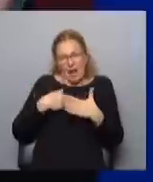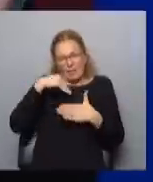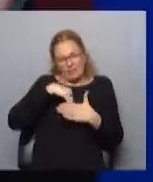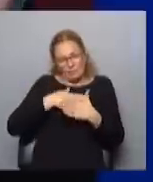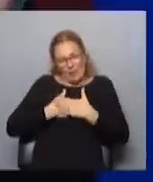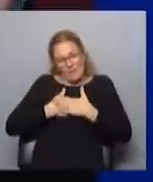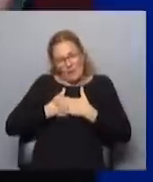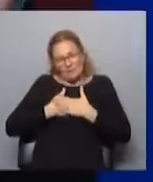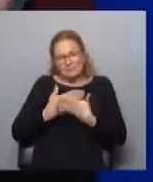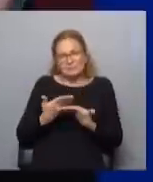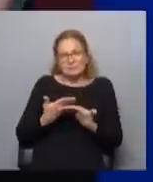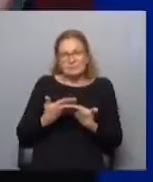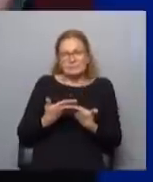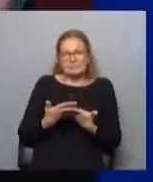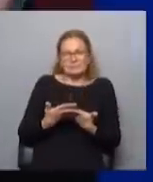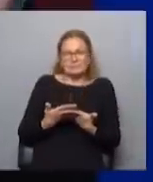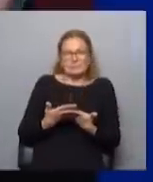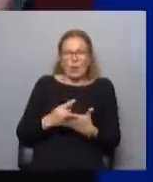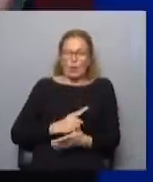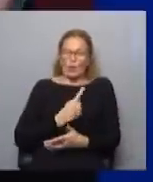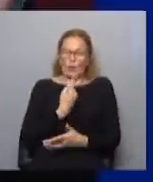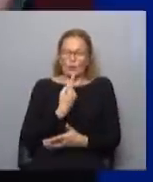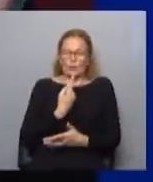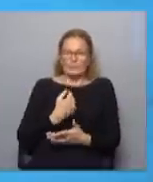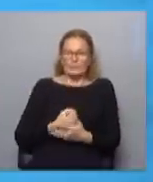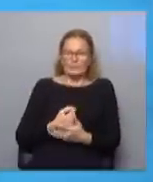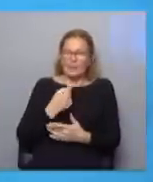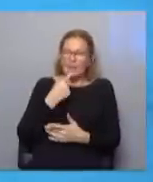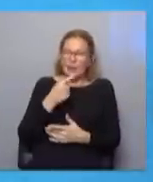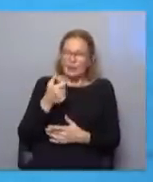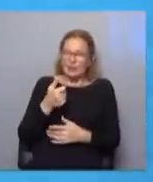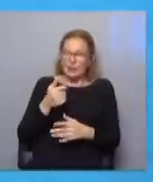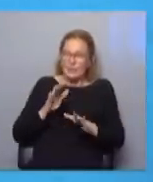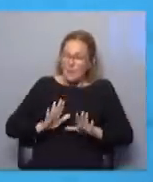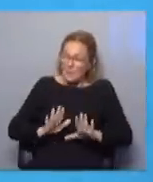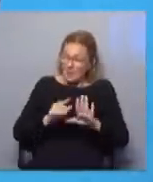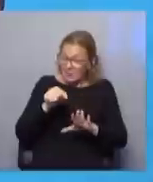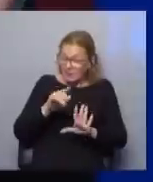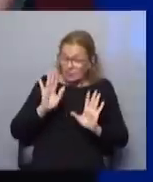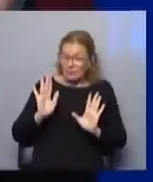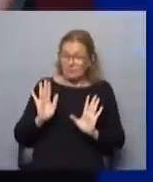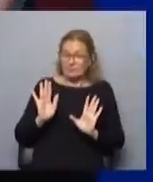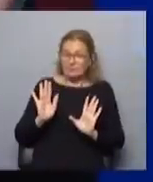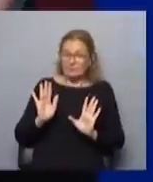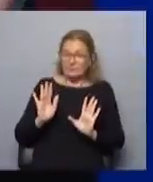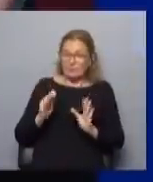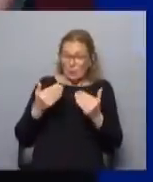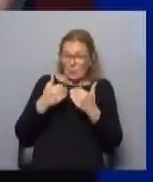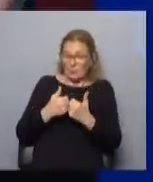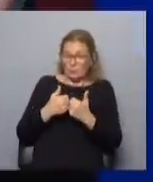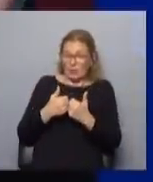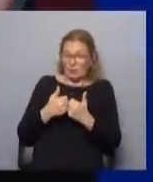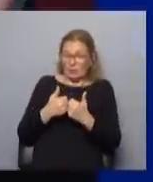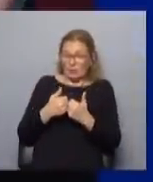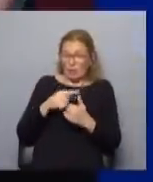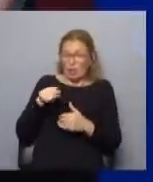10 un orgullo me preparé para la gestión para esto se va a ver cuando me preguntas en ruta